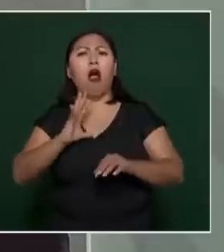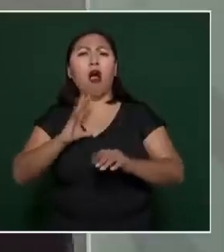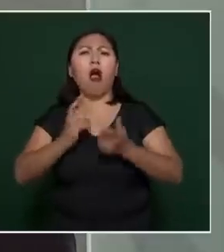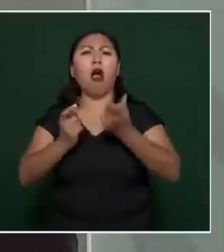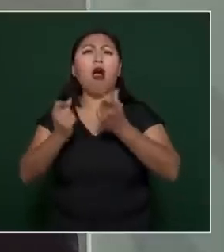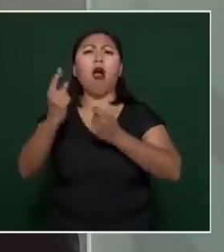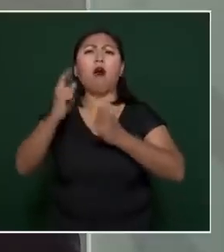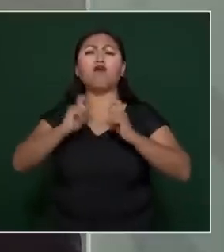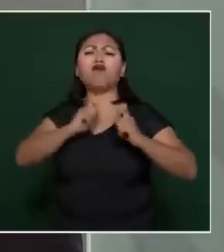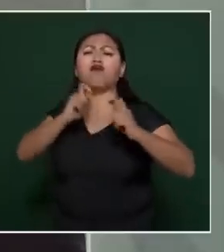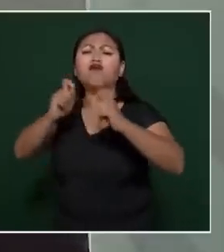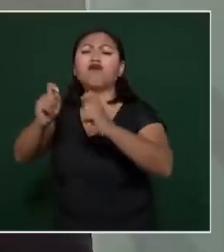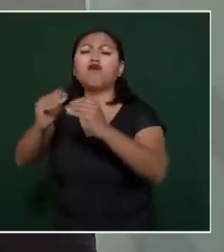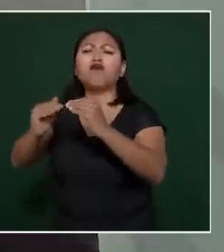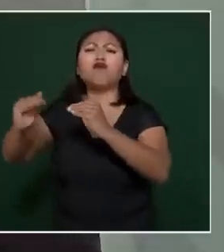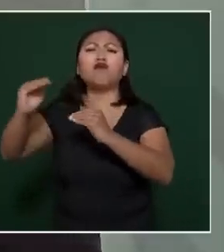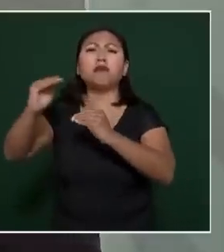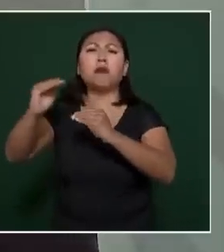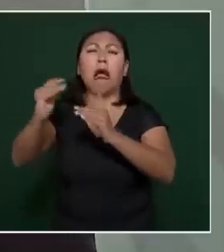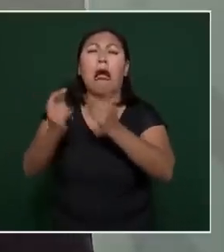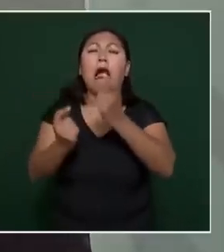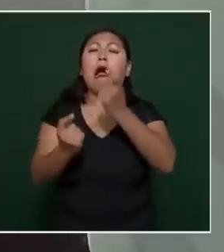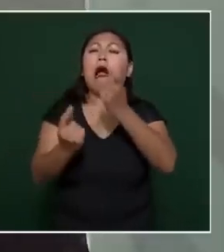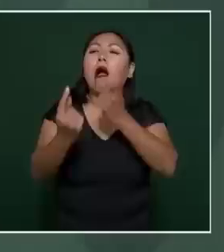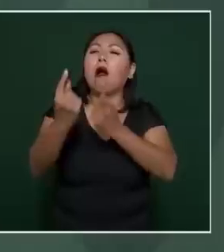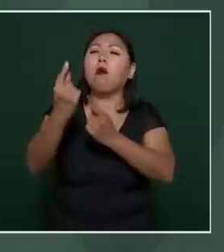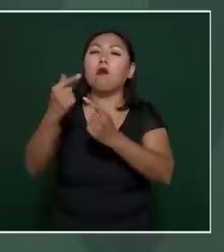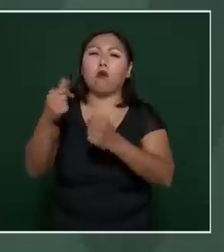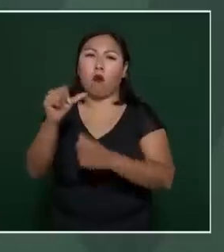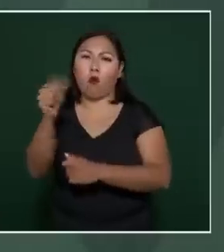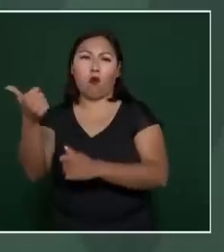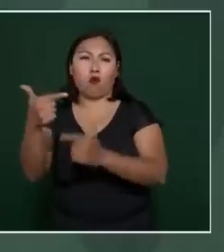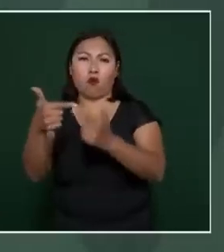o son panistas o son filopanistas,